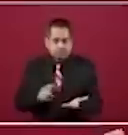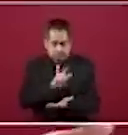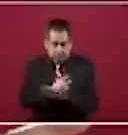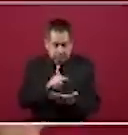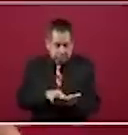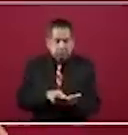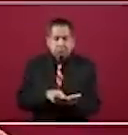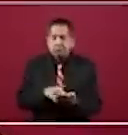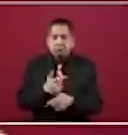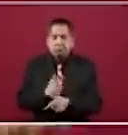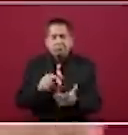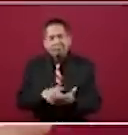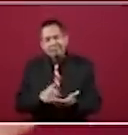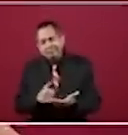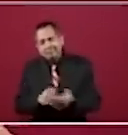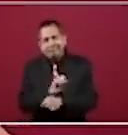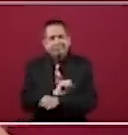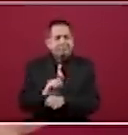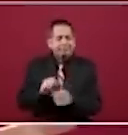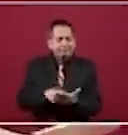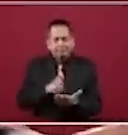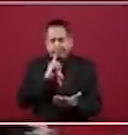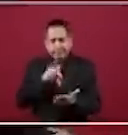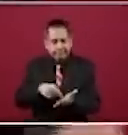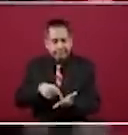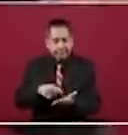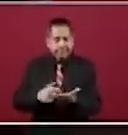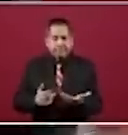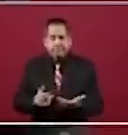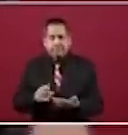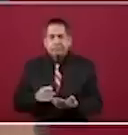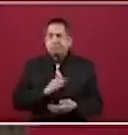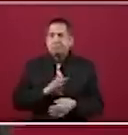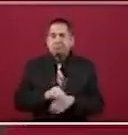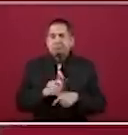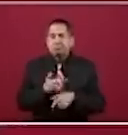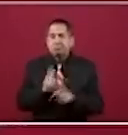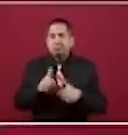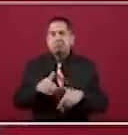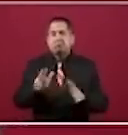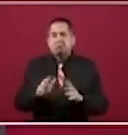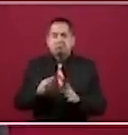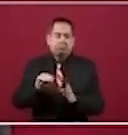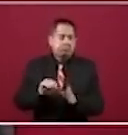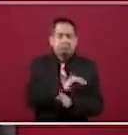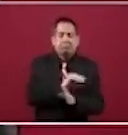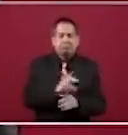leyes estaban hechas para permitir todas estas cosas.